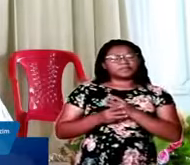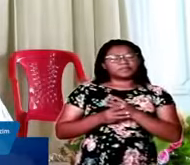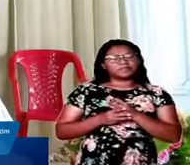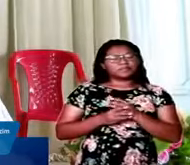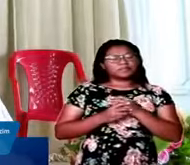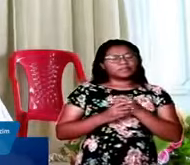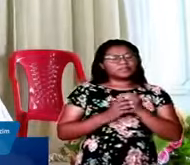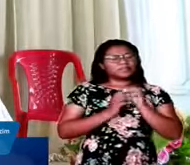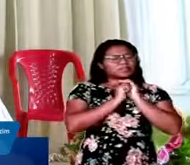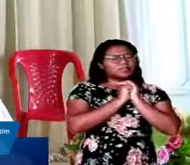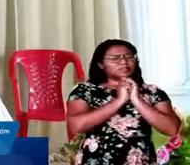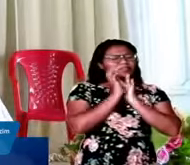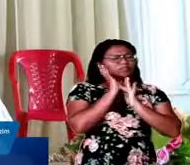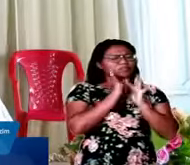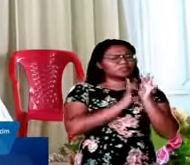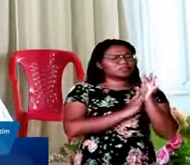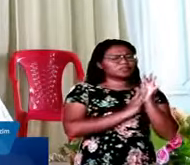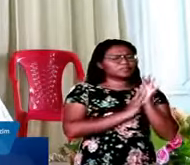Soberano Señor,